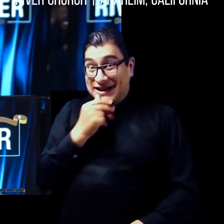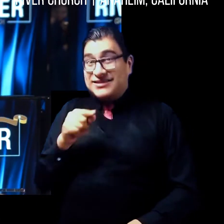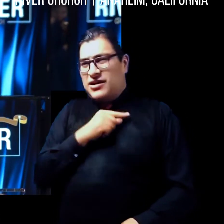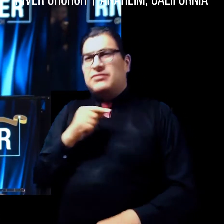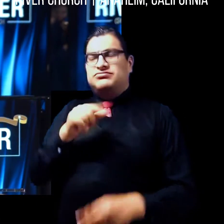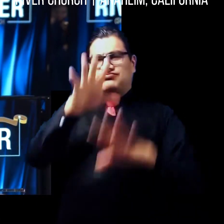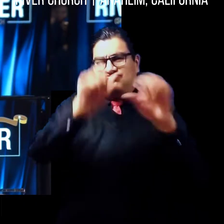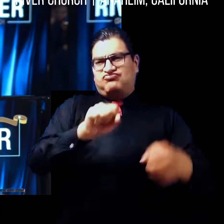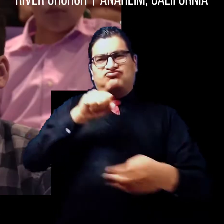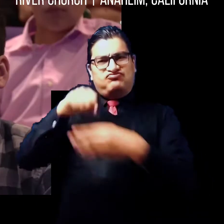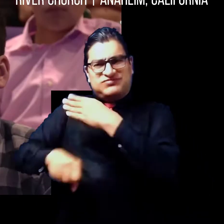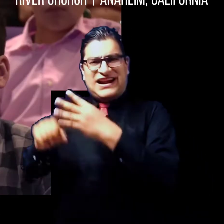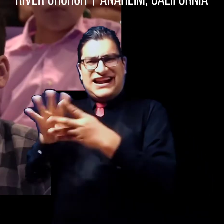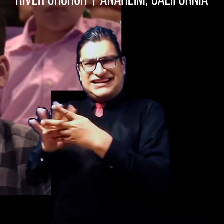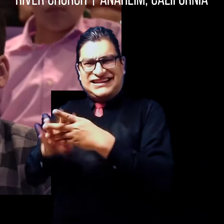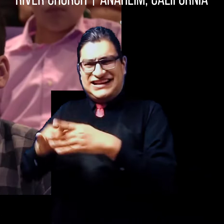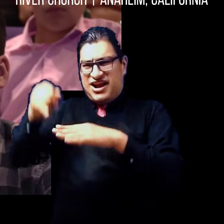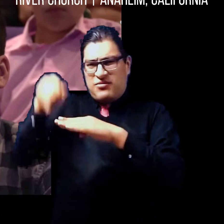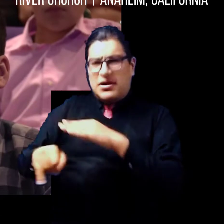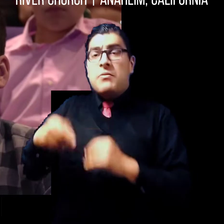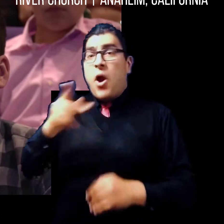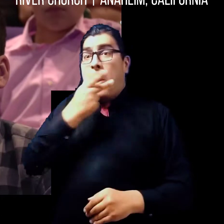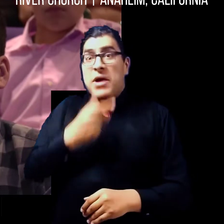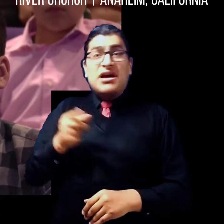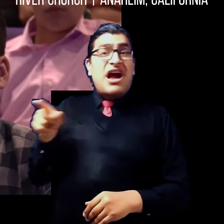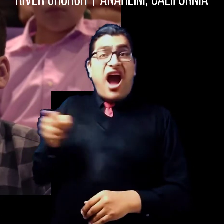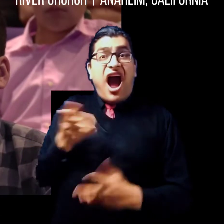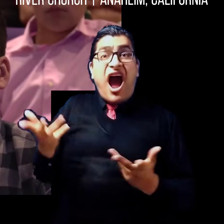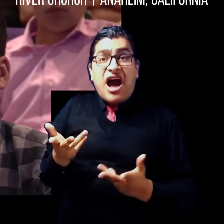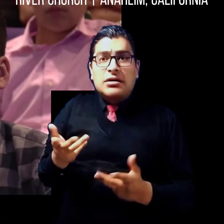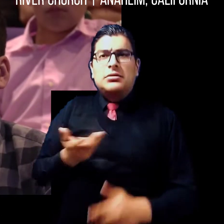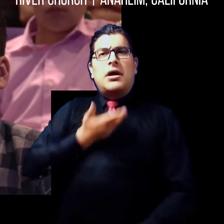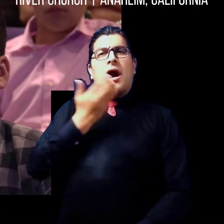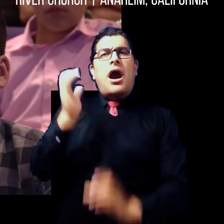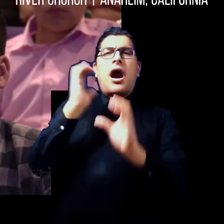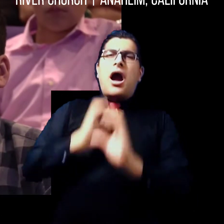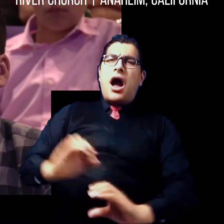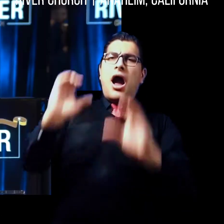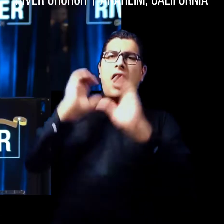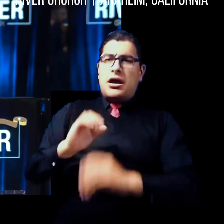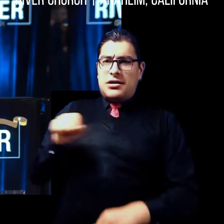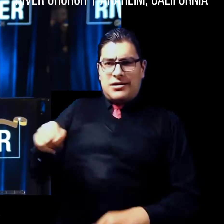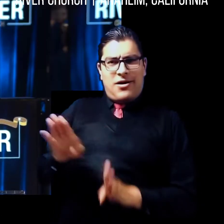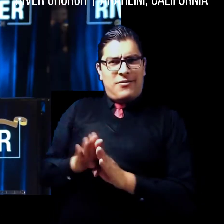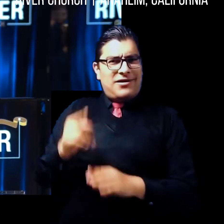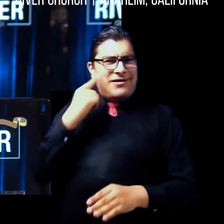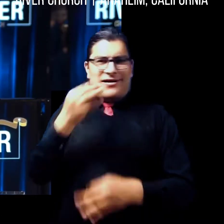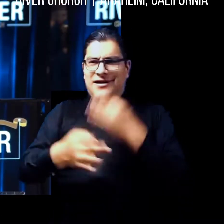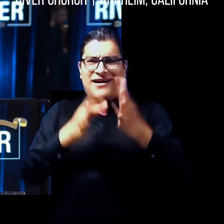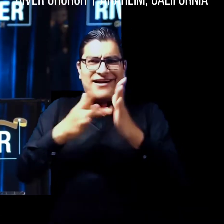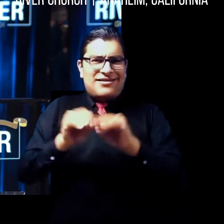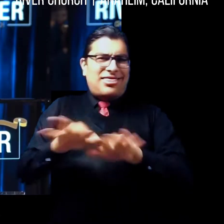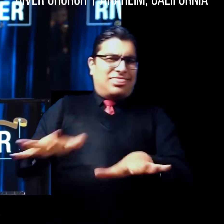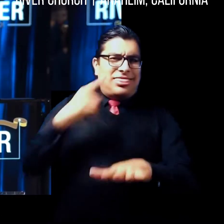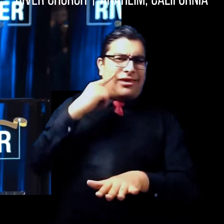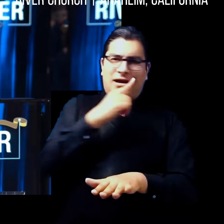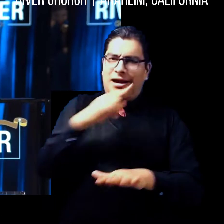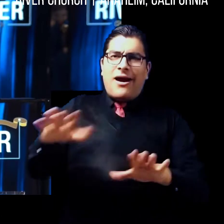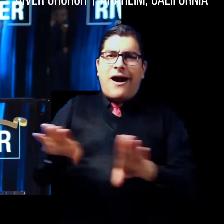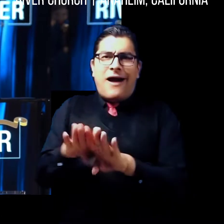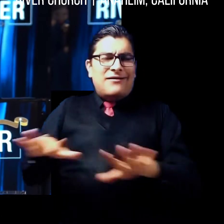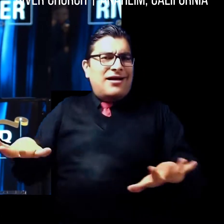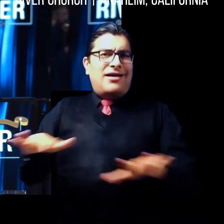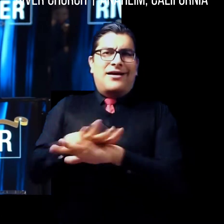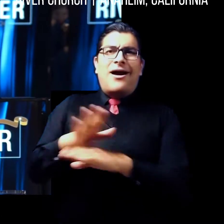están cantando. Ellos dos están cantando. Están haciendo un evangelio subversivo, transformador,